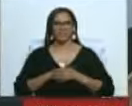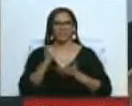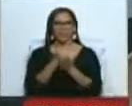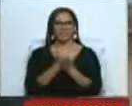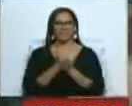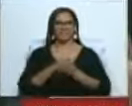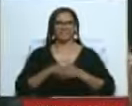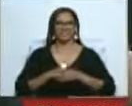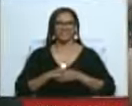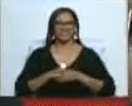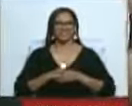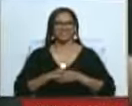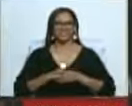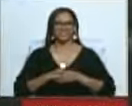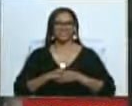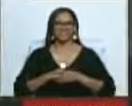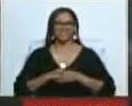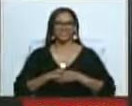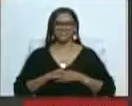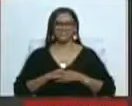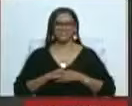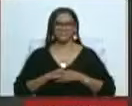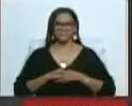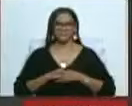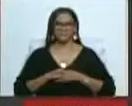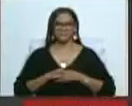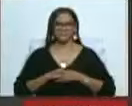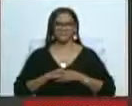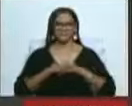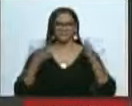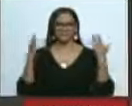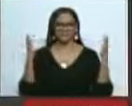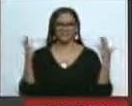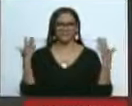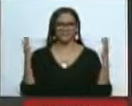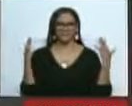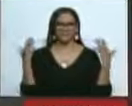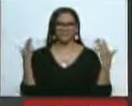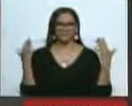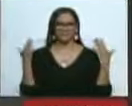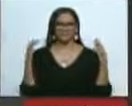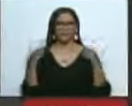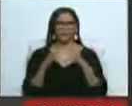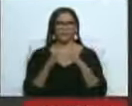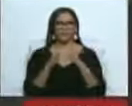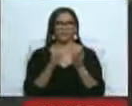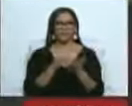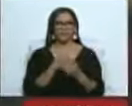Amén. Gracias, compañero presidente.